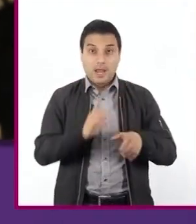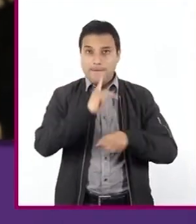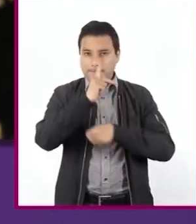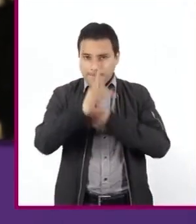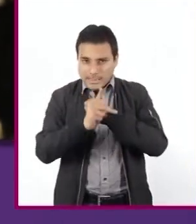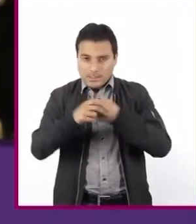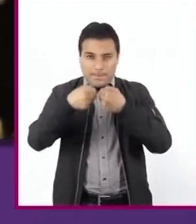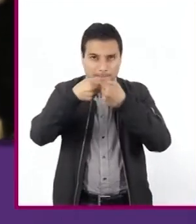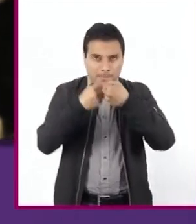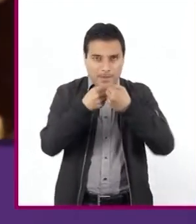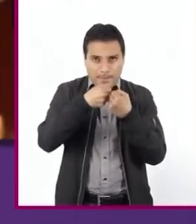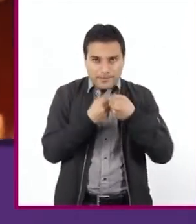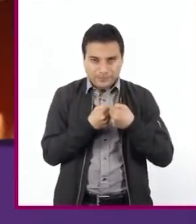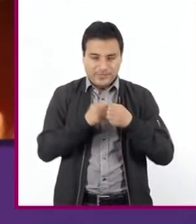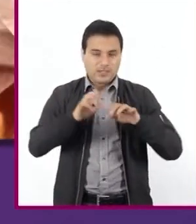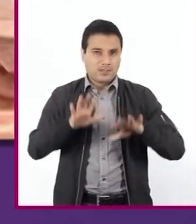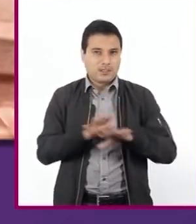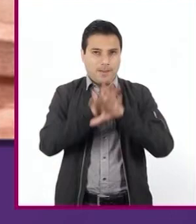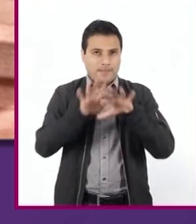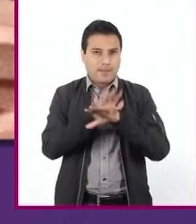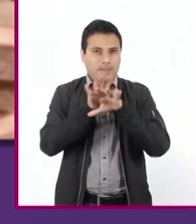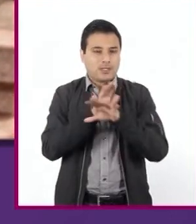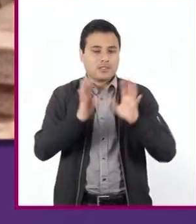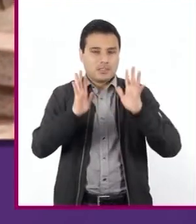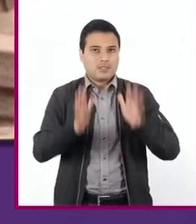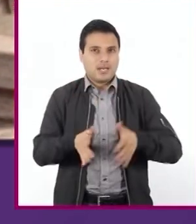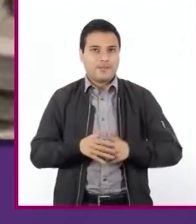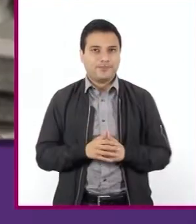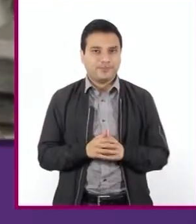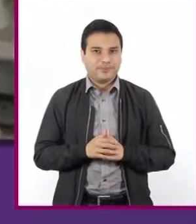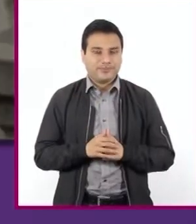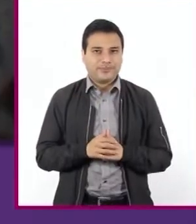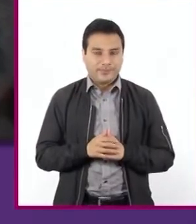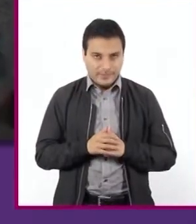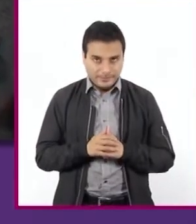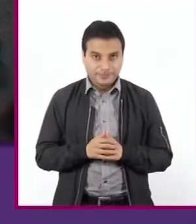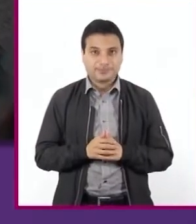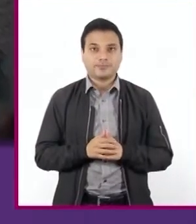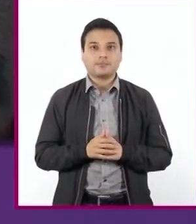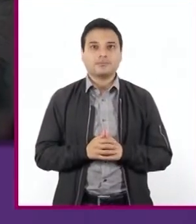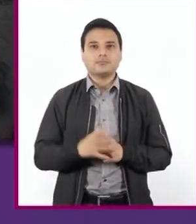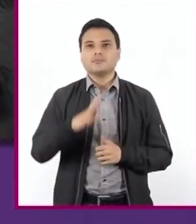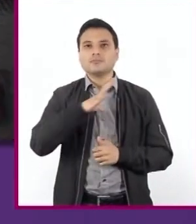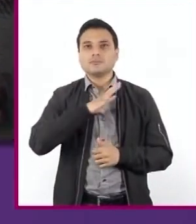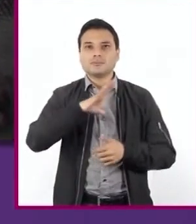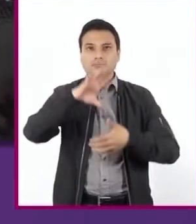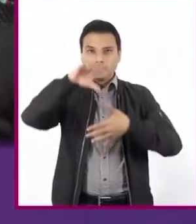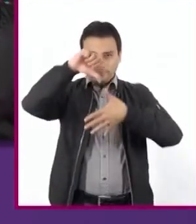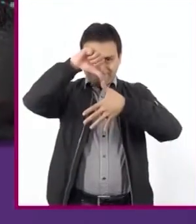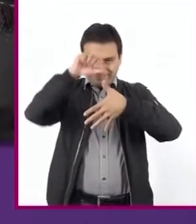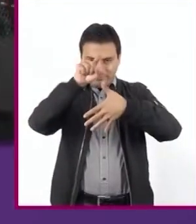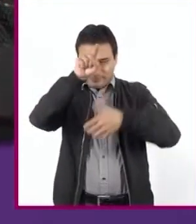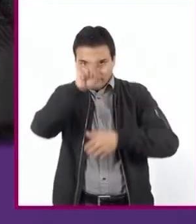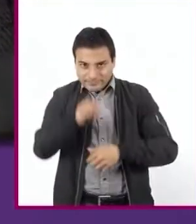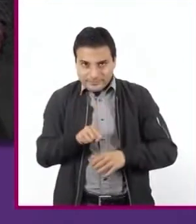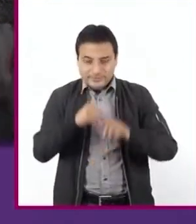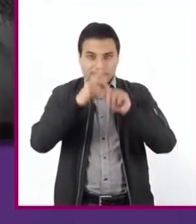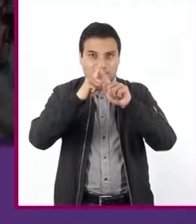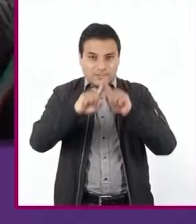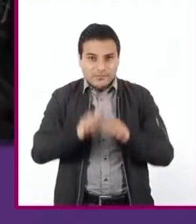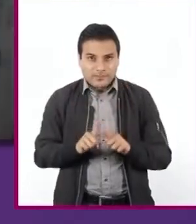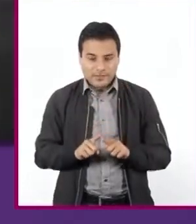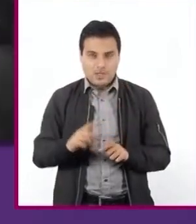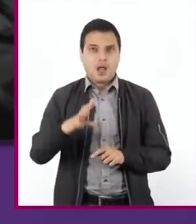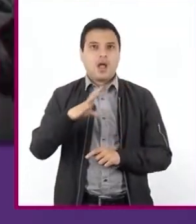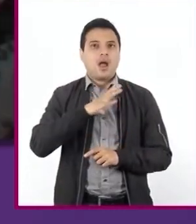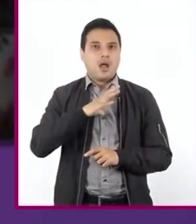toda una región septentrional que no está dentro del Imperio Azteca y cómo precisamente la existencia de pastos y sobre todo